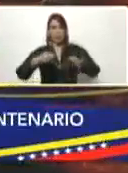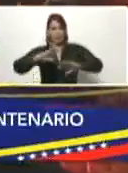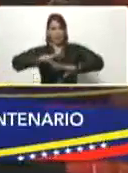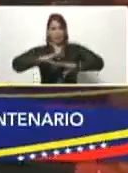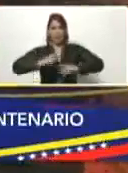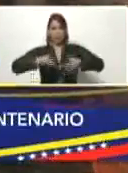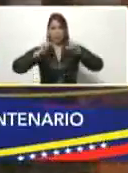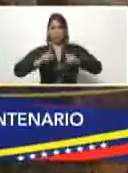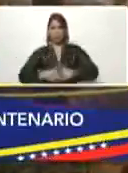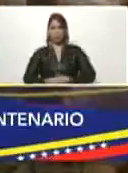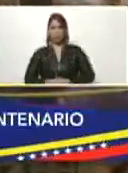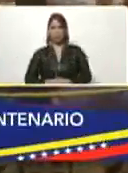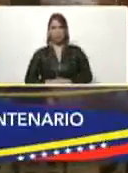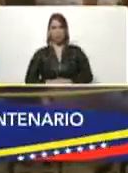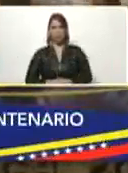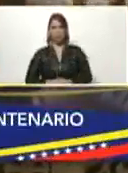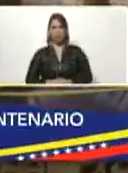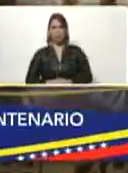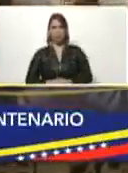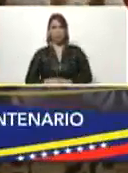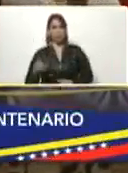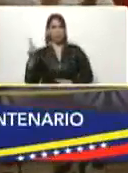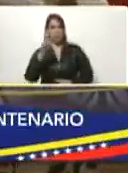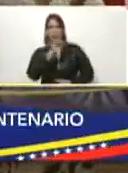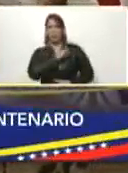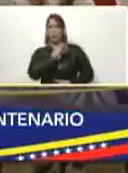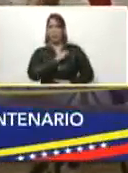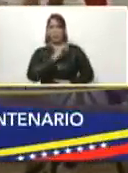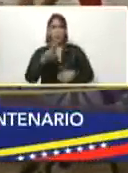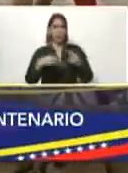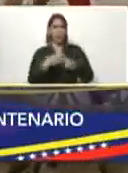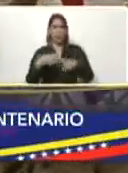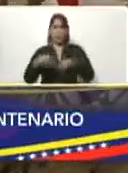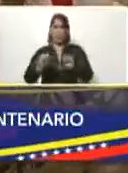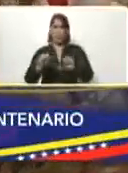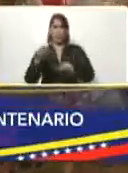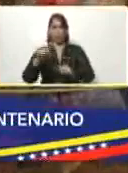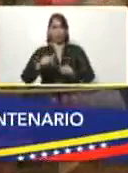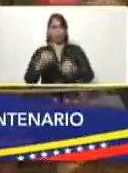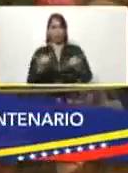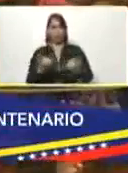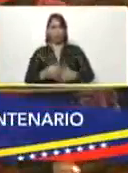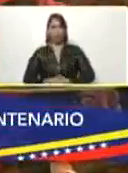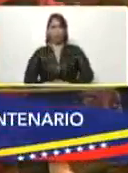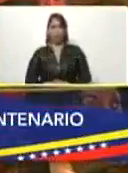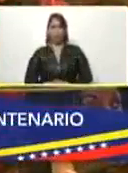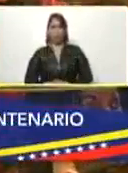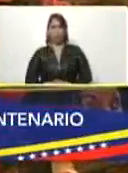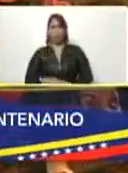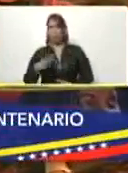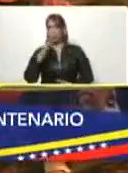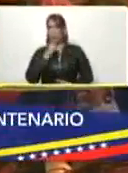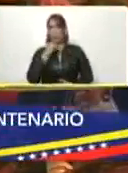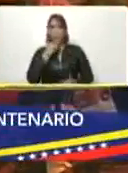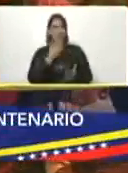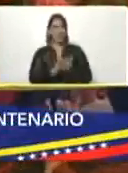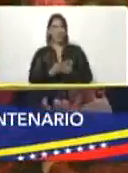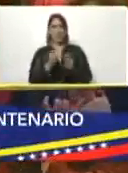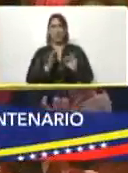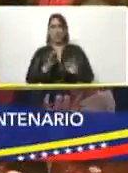pertenecerá. No le tenemos miedo a ningún imperio de este mundo. No pedimos